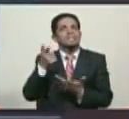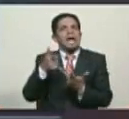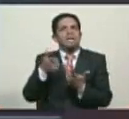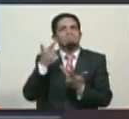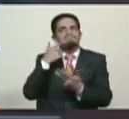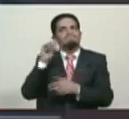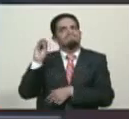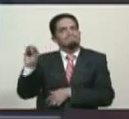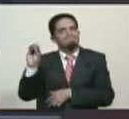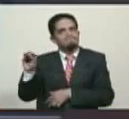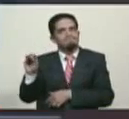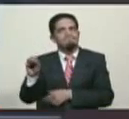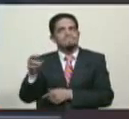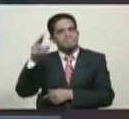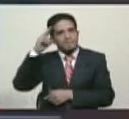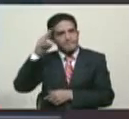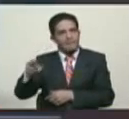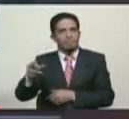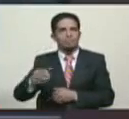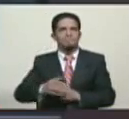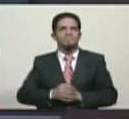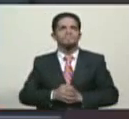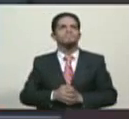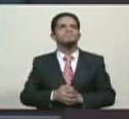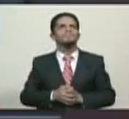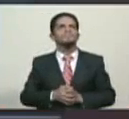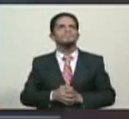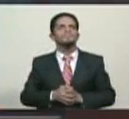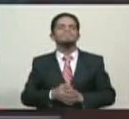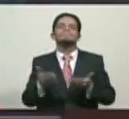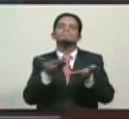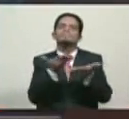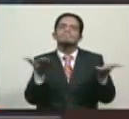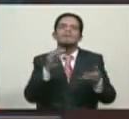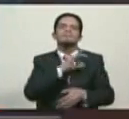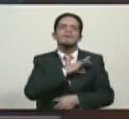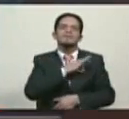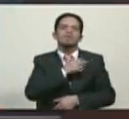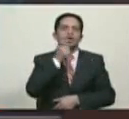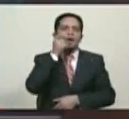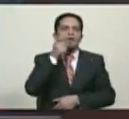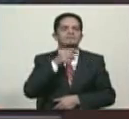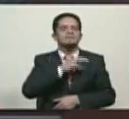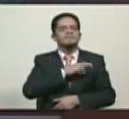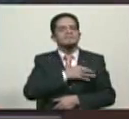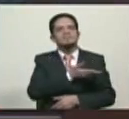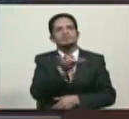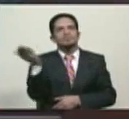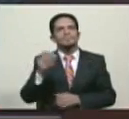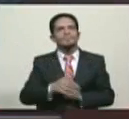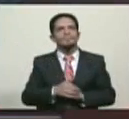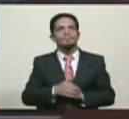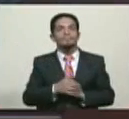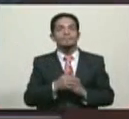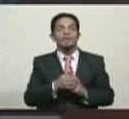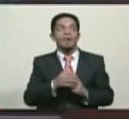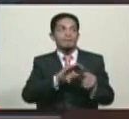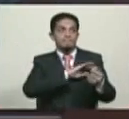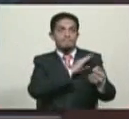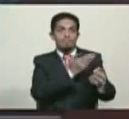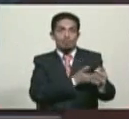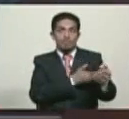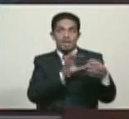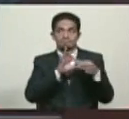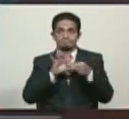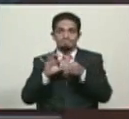los derechos de la patria. Señoras y señores, la cohesión de todos nuestros poderes con una